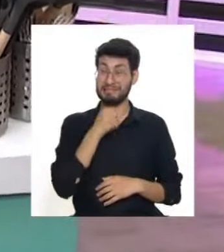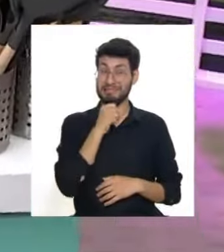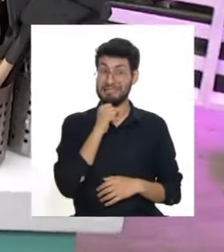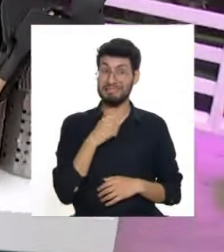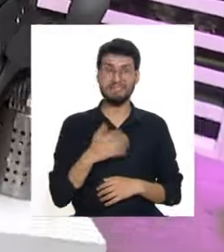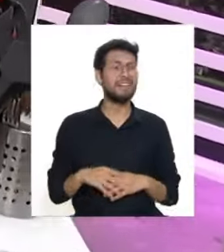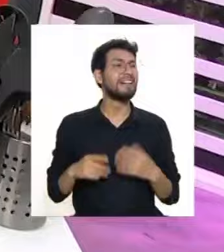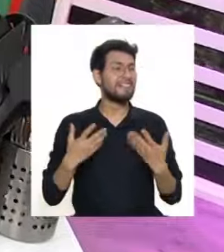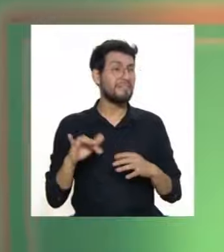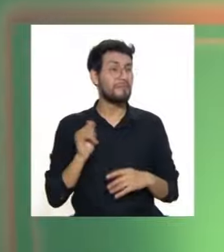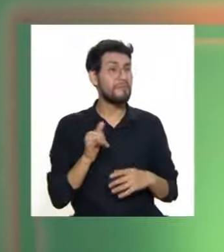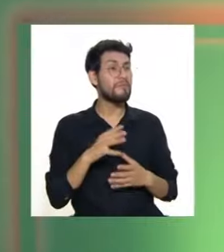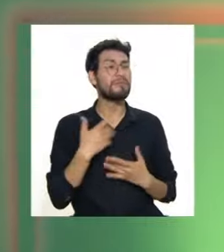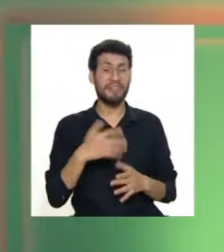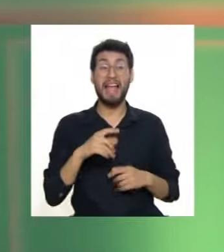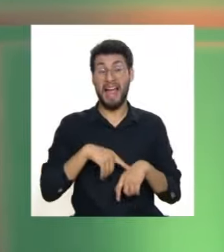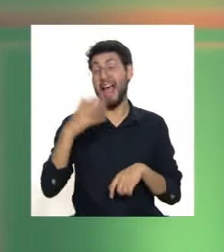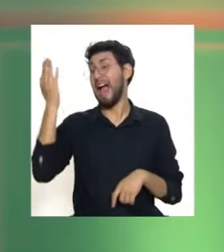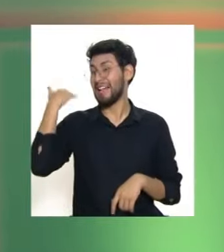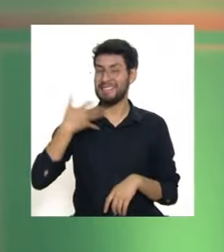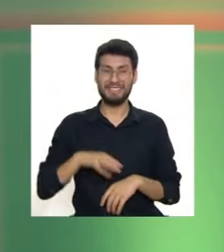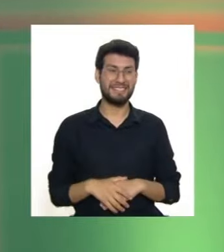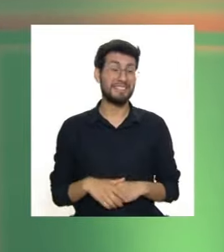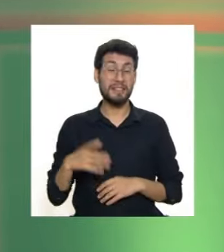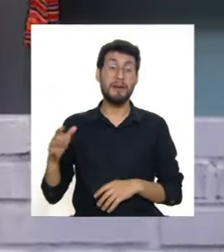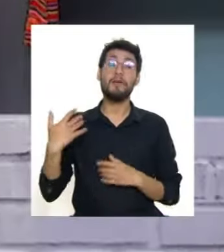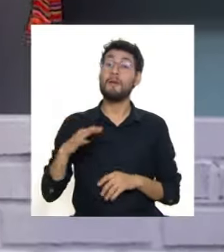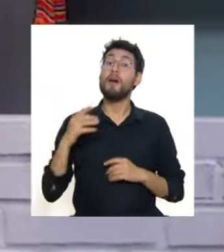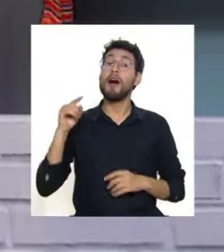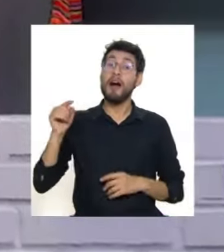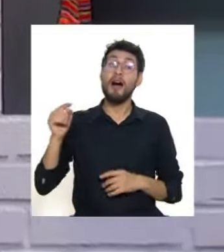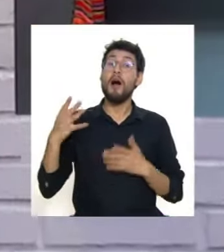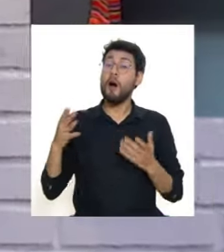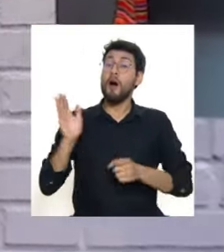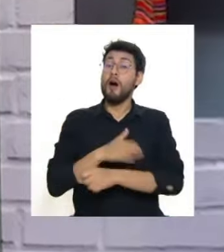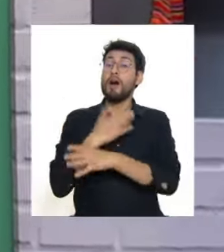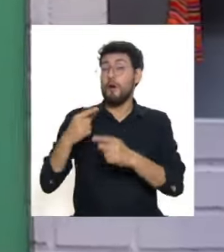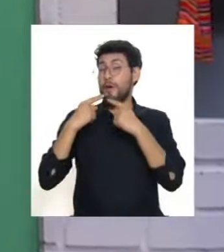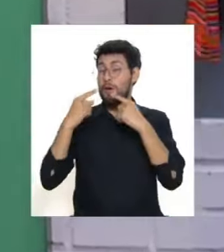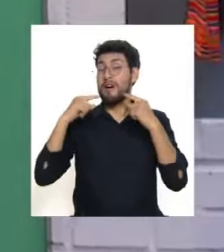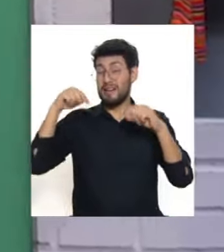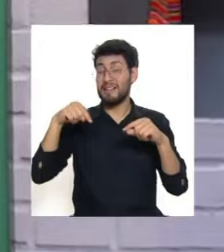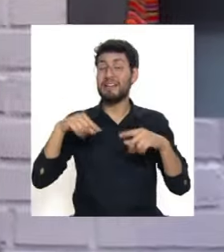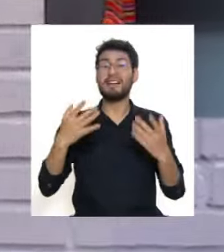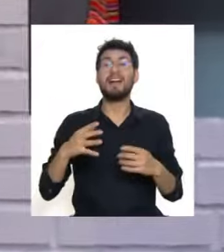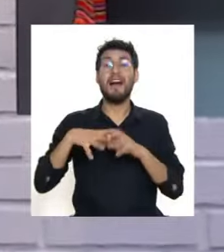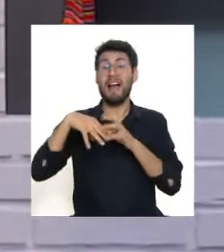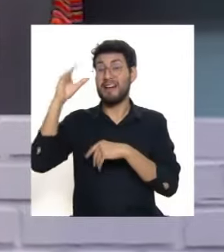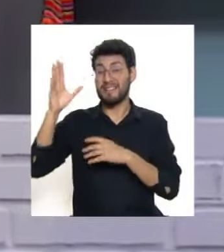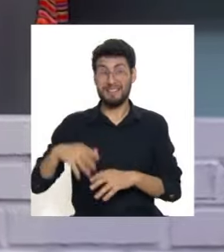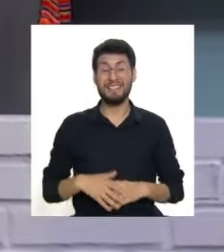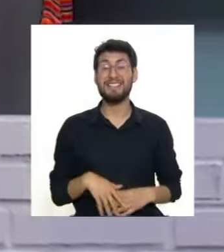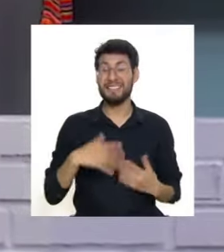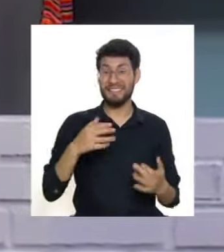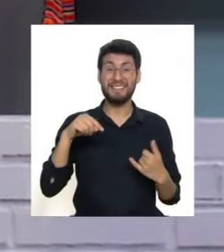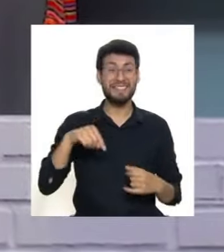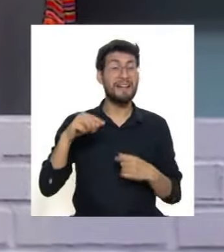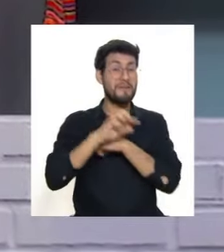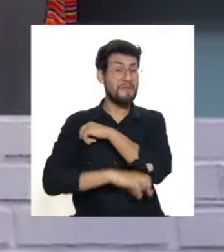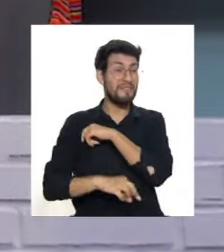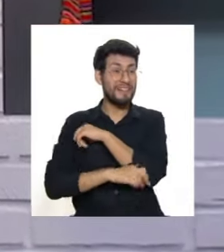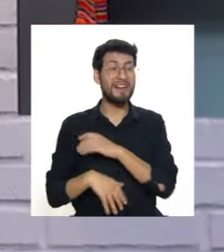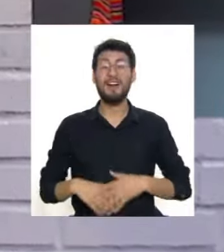Es músico también. Hace rato, dice Nicolasa. Es uno de los de nuestros músicos más reconocidos también en el extranjero, no solamente en nuestro